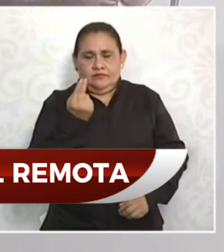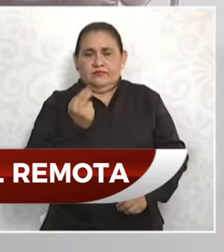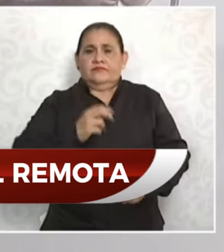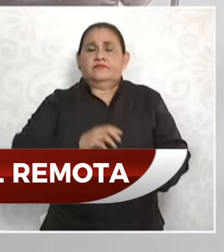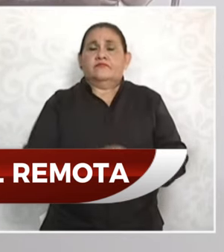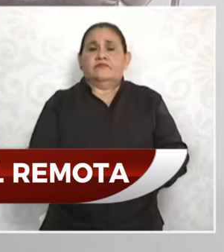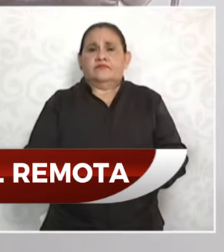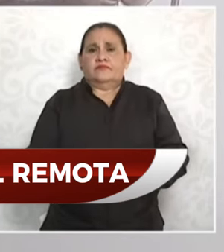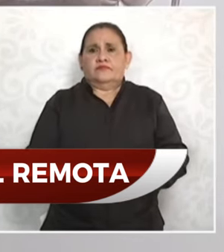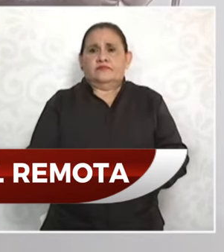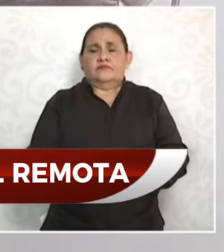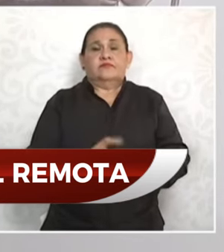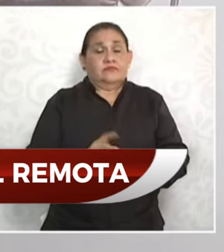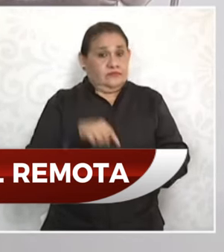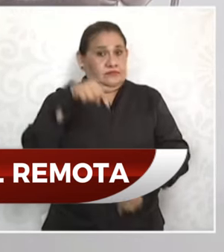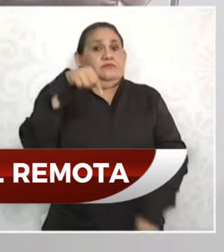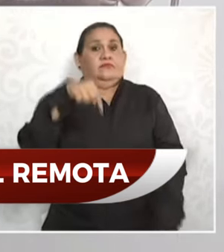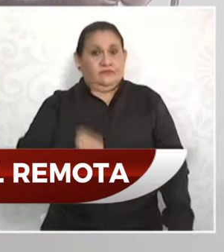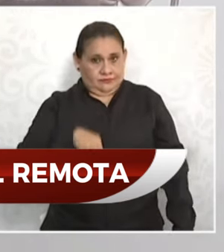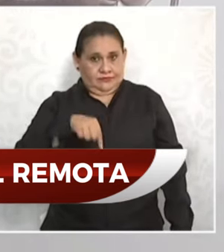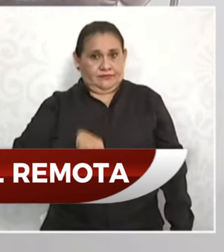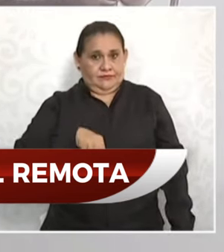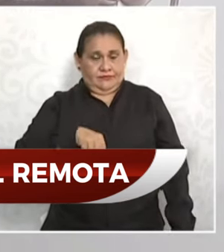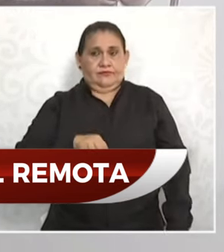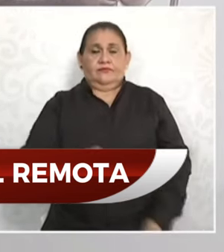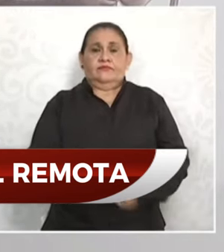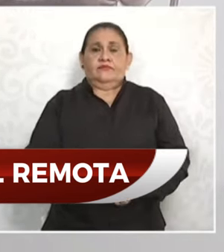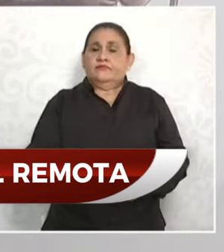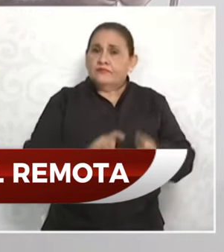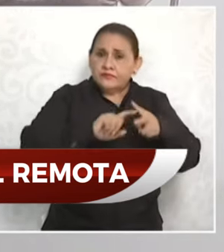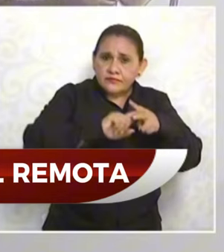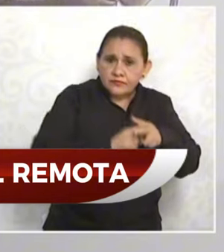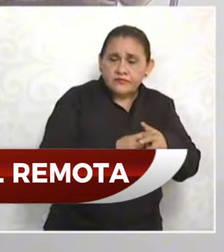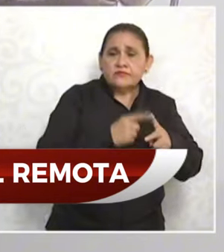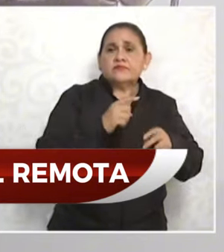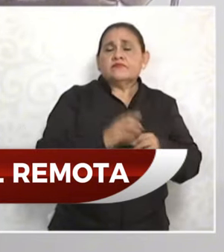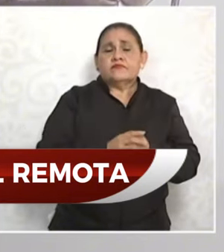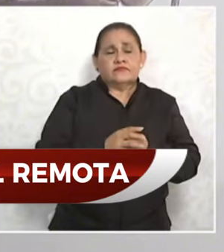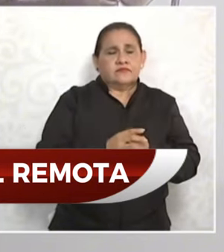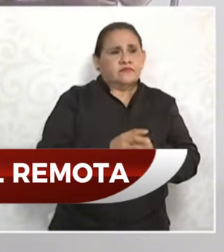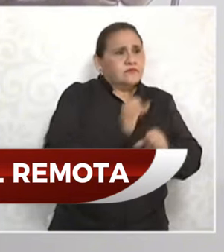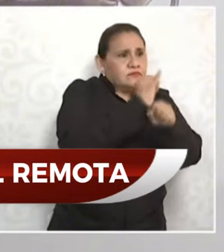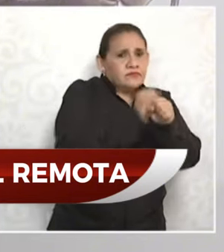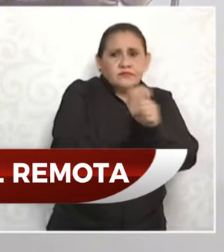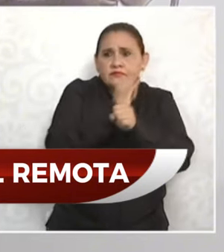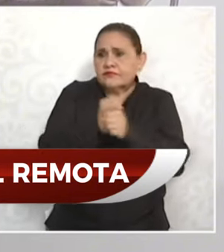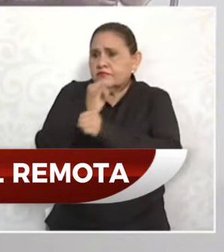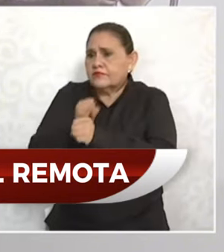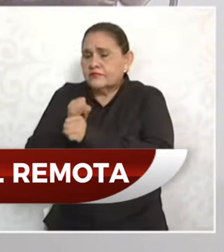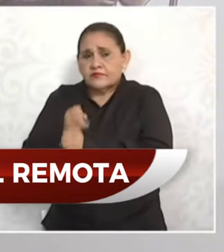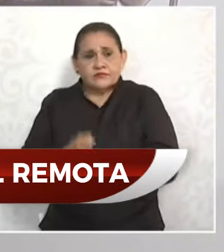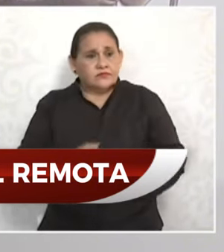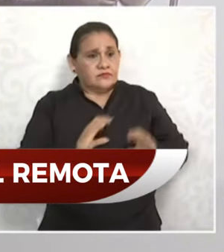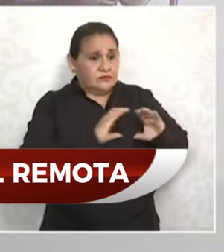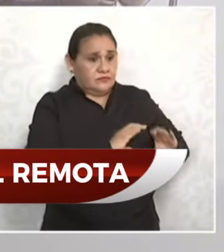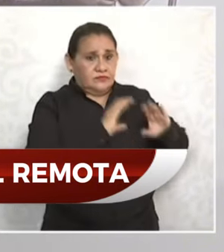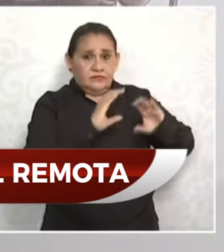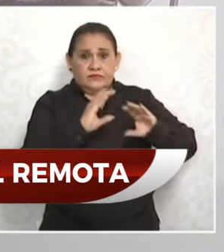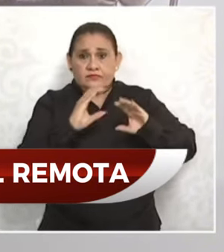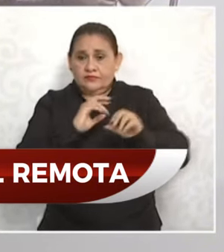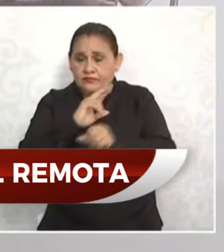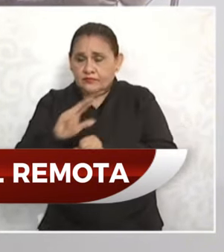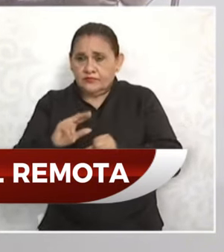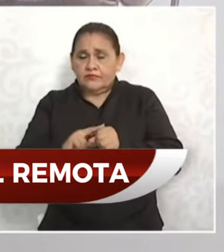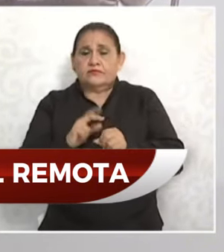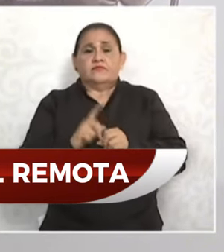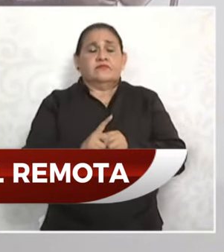por ello que hoy se iniciaron los estudios de impacto ambiental, los estudios de mecánica